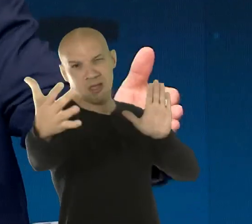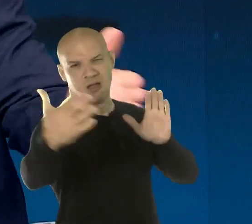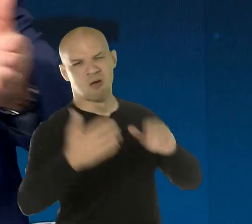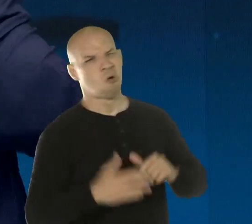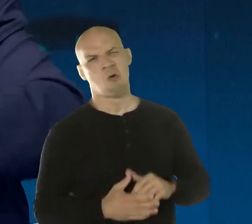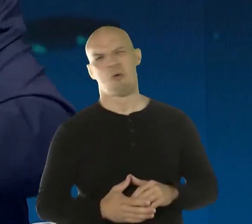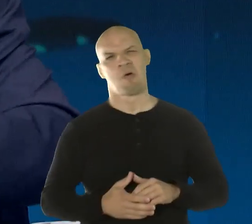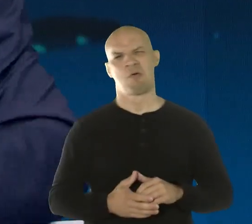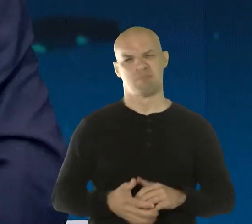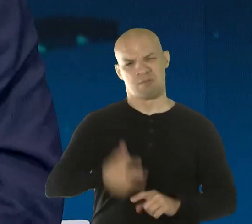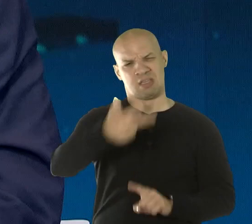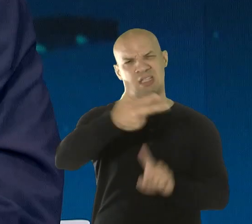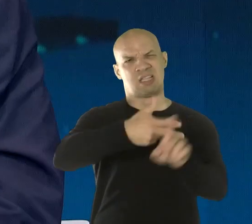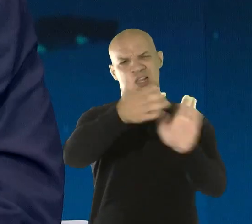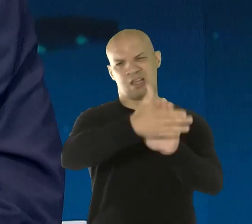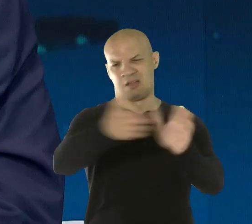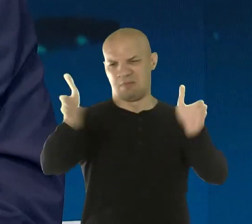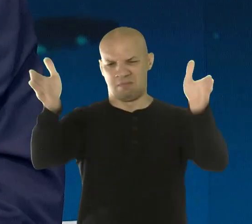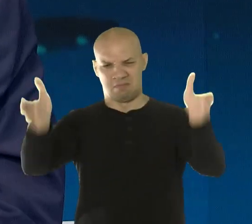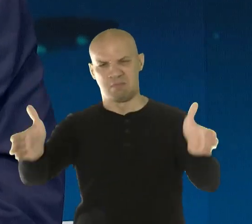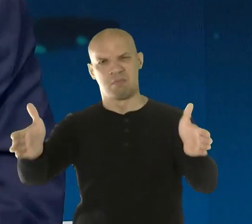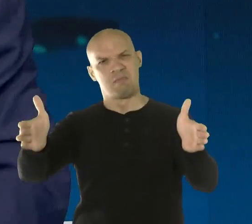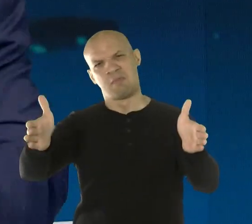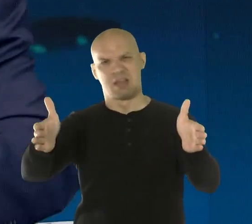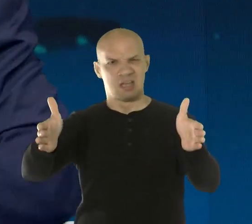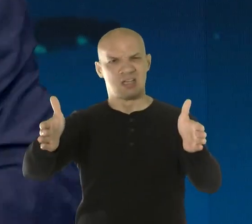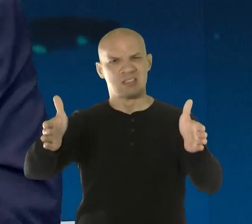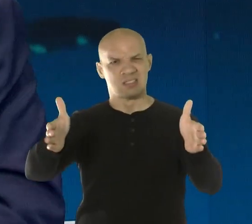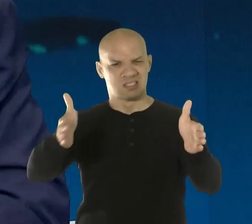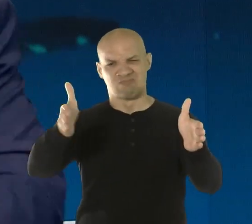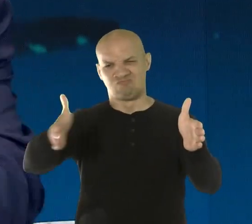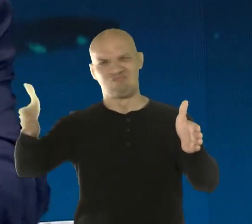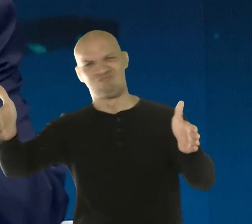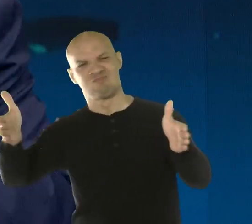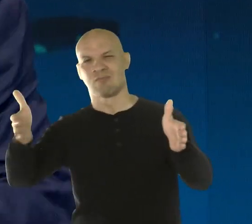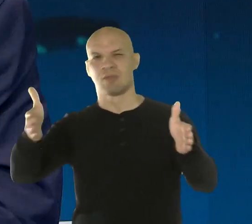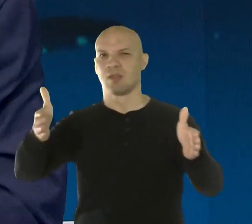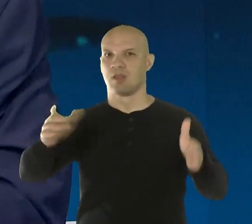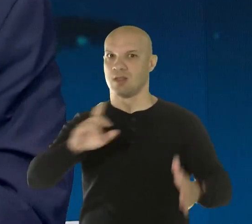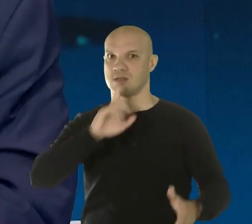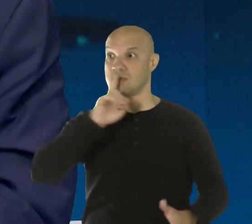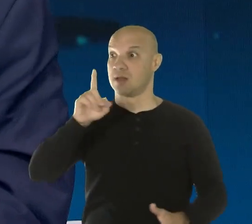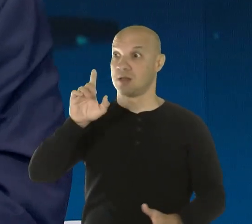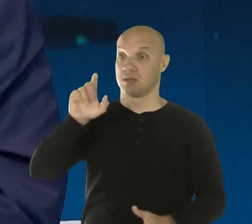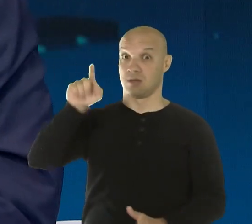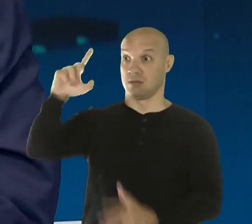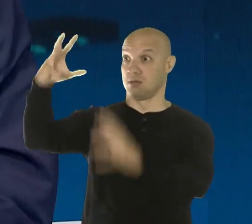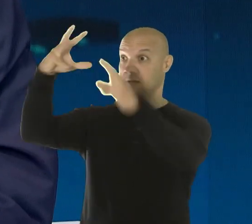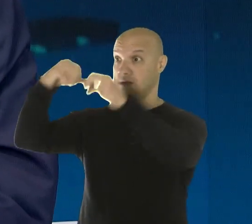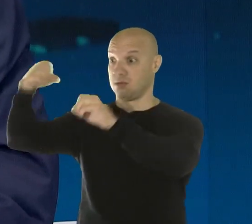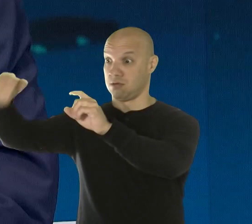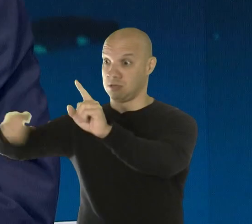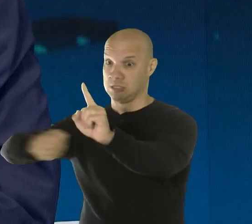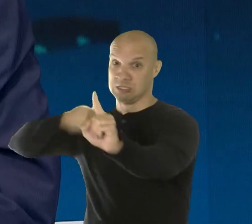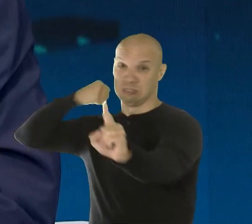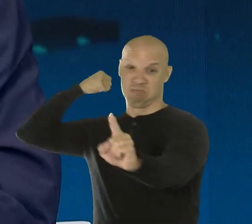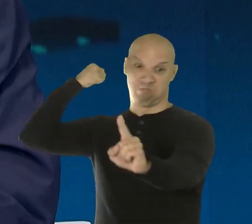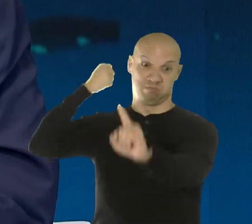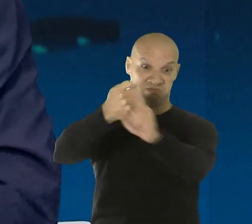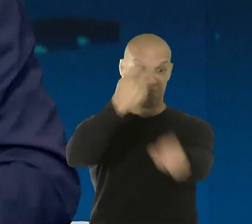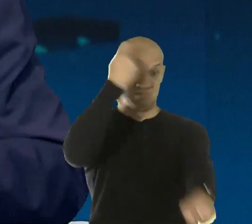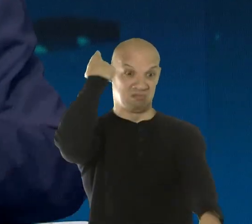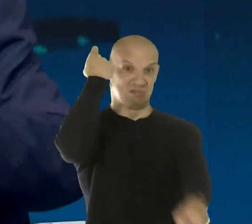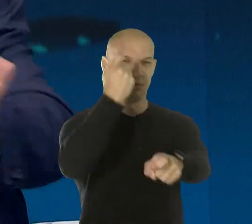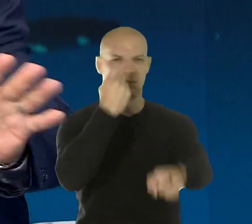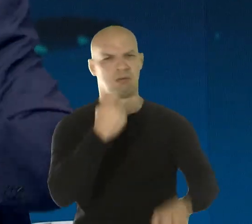este trimestre, a lo mejor próximo, corto mediano plazo, pero no debería ser un limitante grande para poder